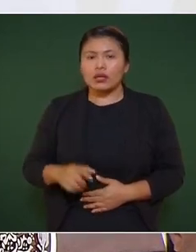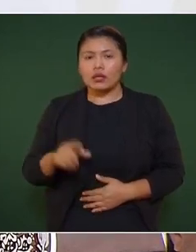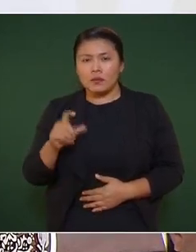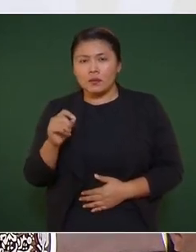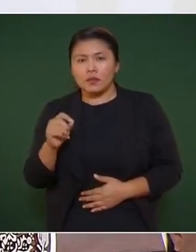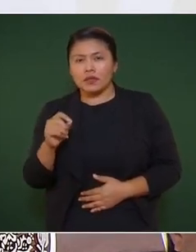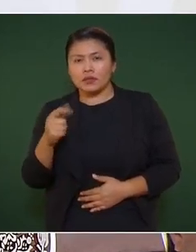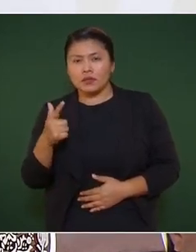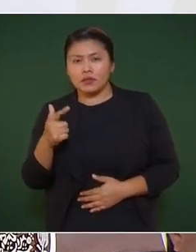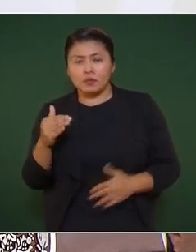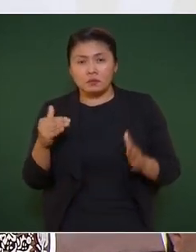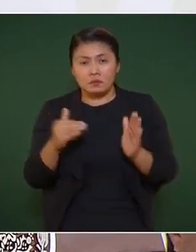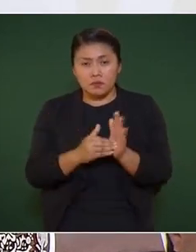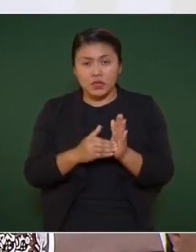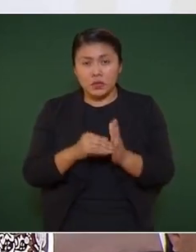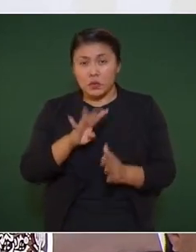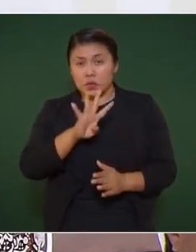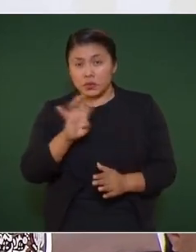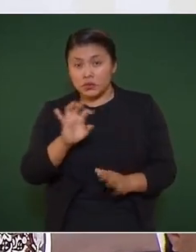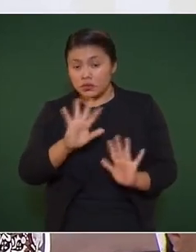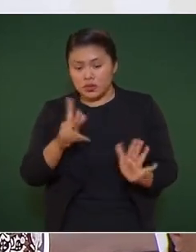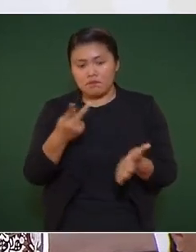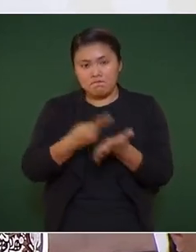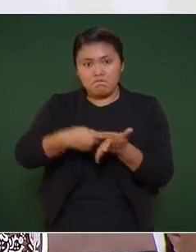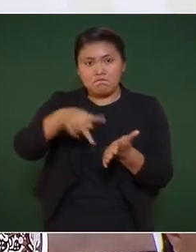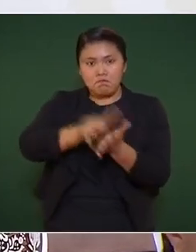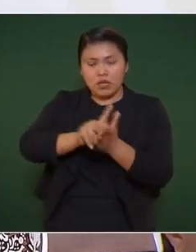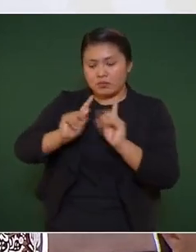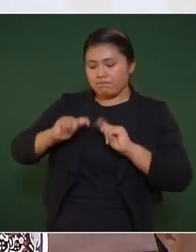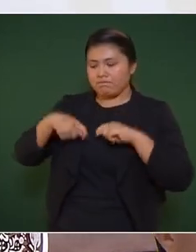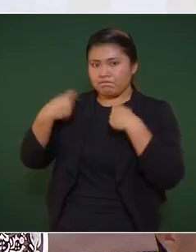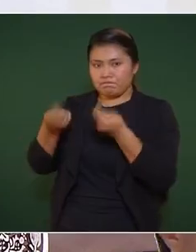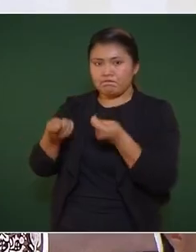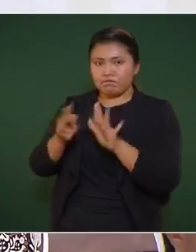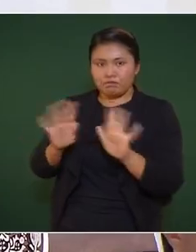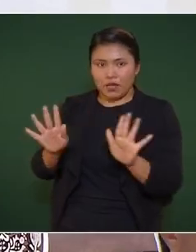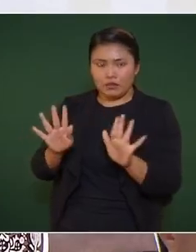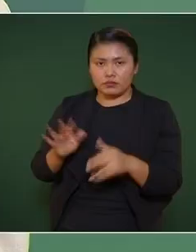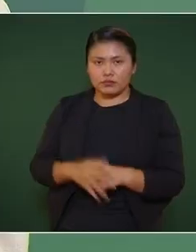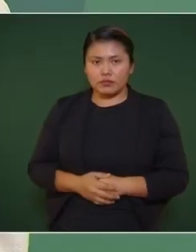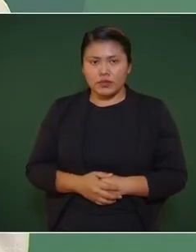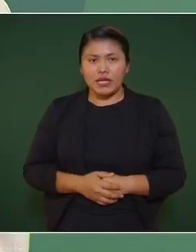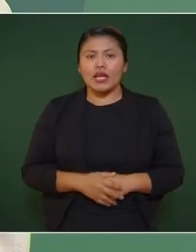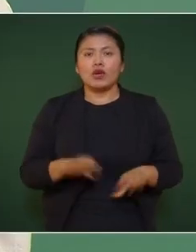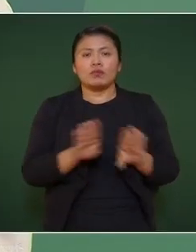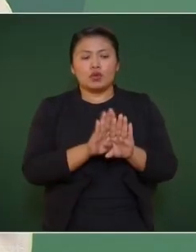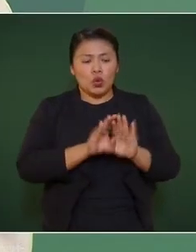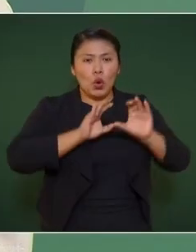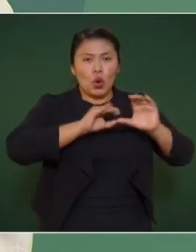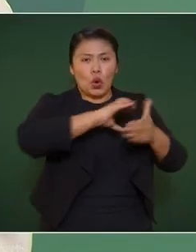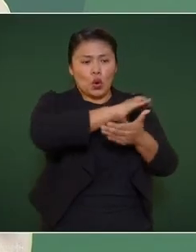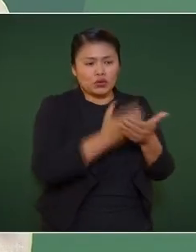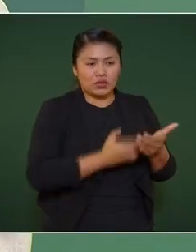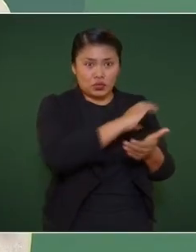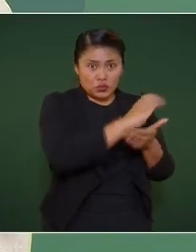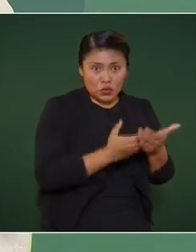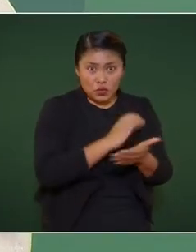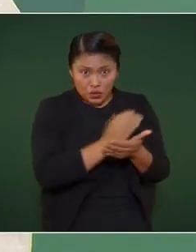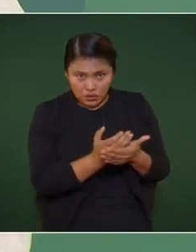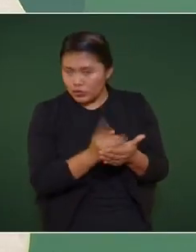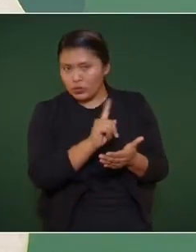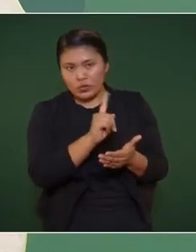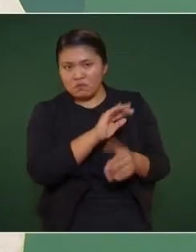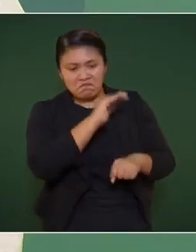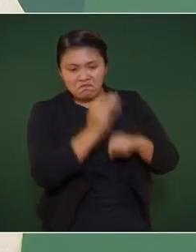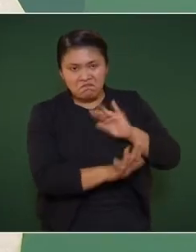400 y 7.400. Trabajadores que han sido basificados, o sea, de transitorios a planta, porque